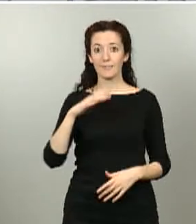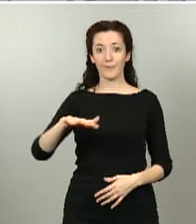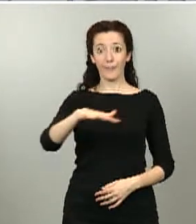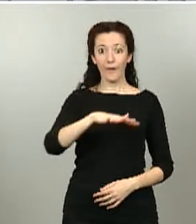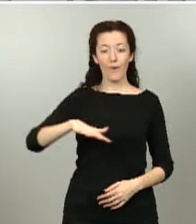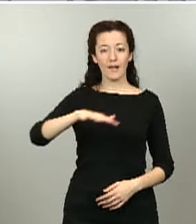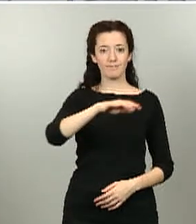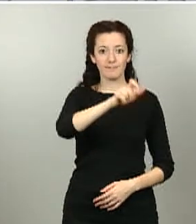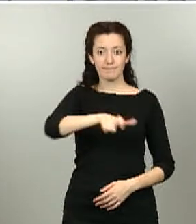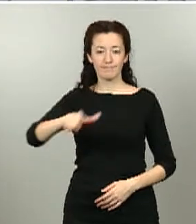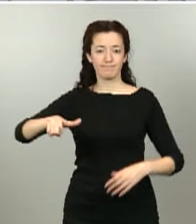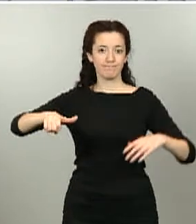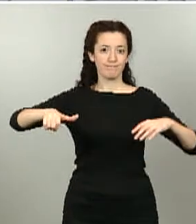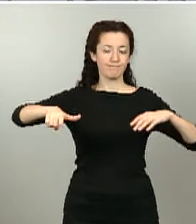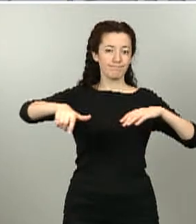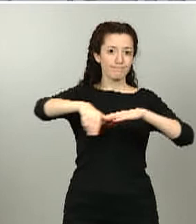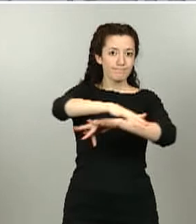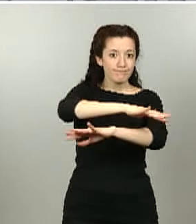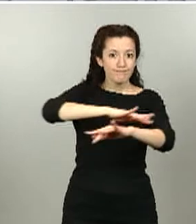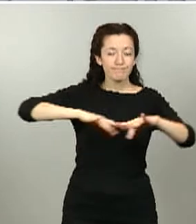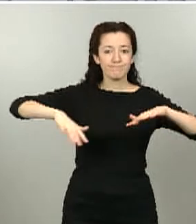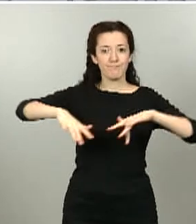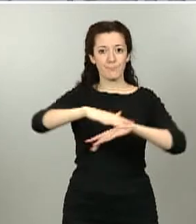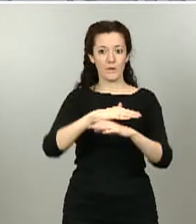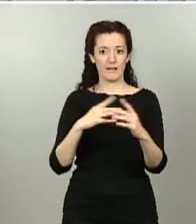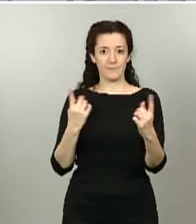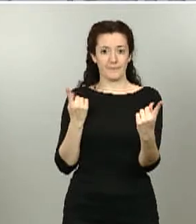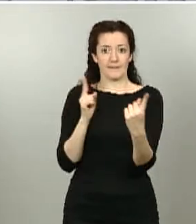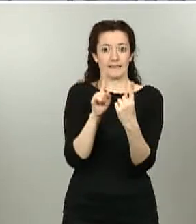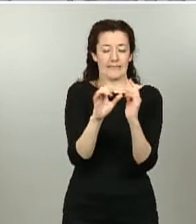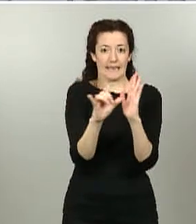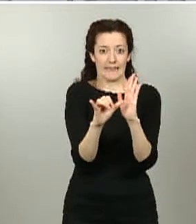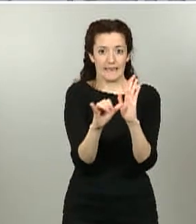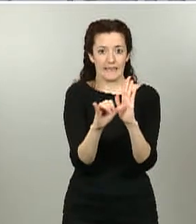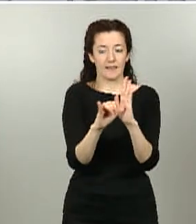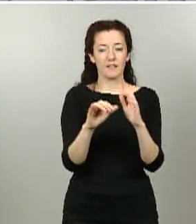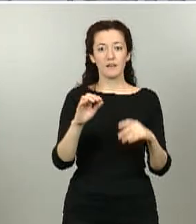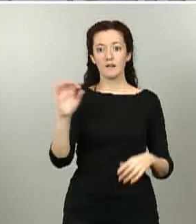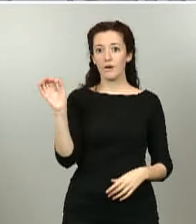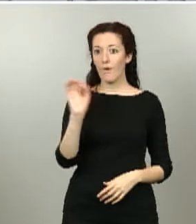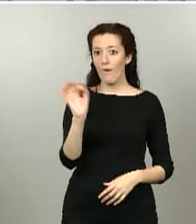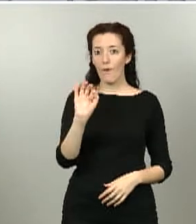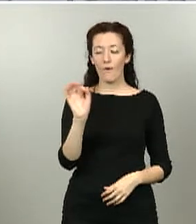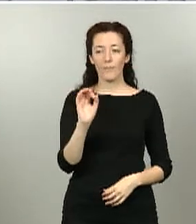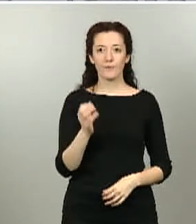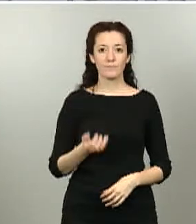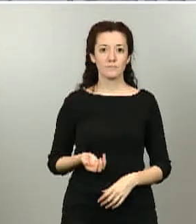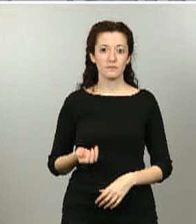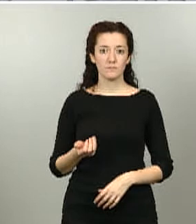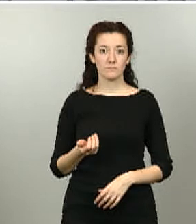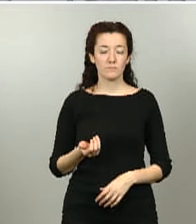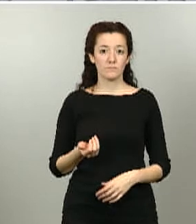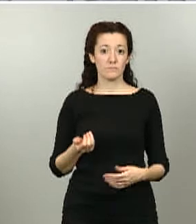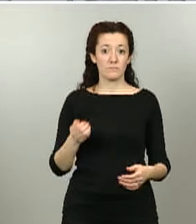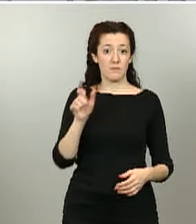de mantener una cierta distancia, o que vamos a tener que pararnos y estar tiempo con las personas que hay a nuestro alrededor